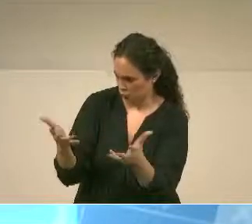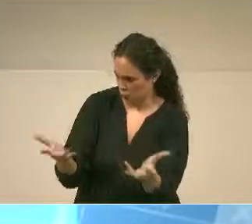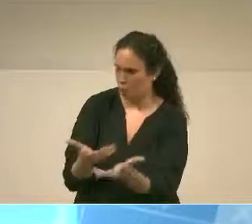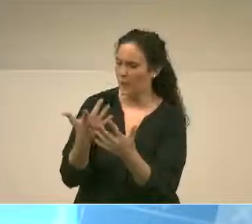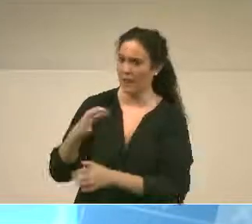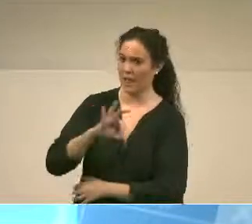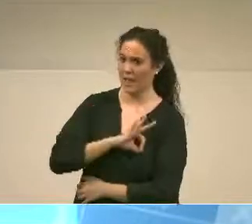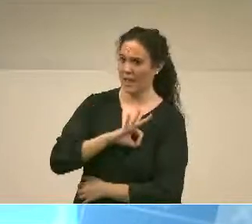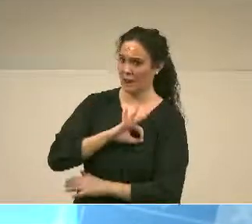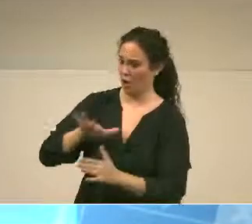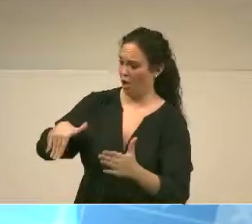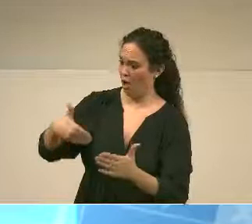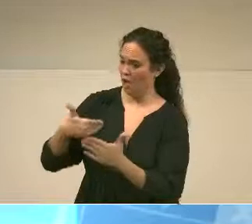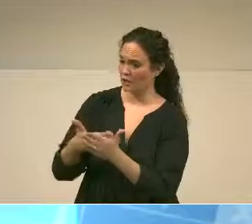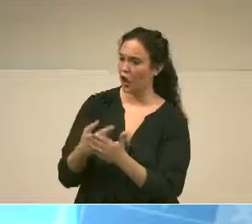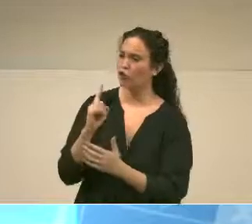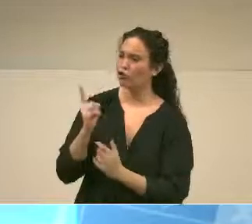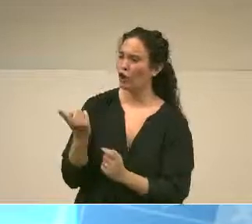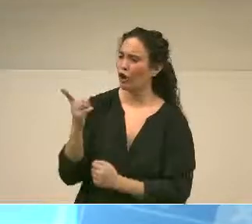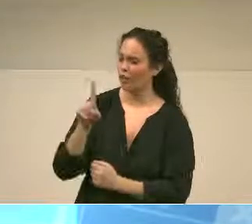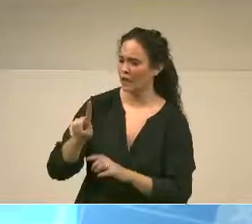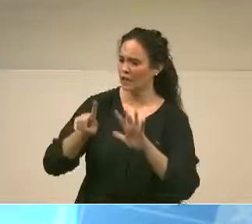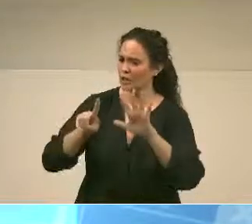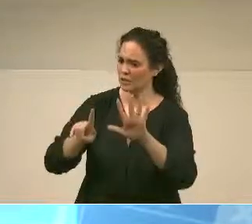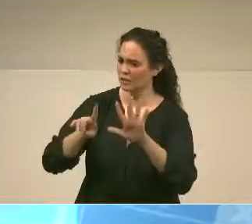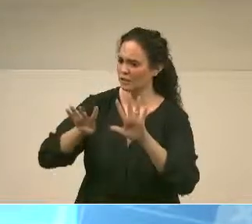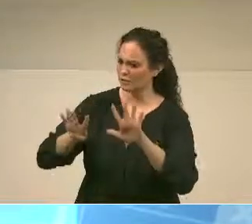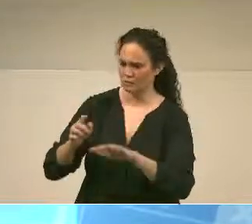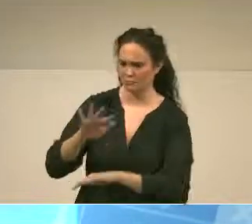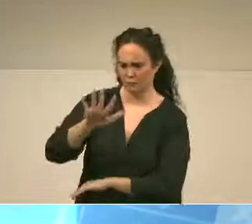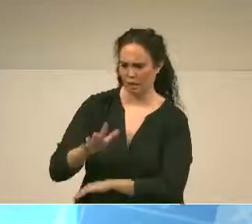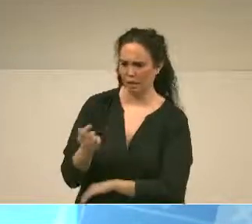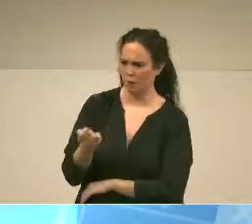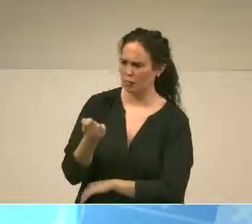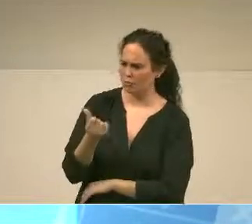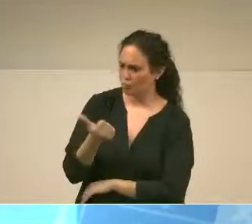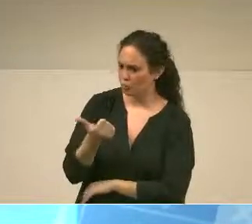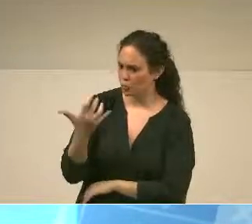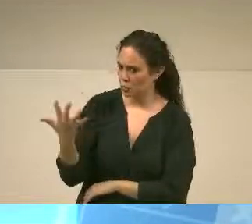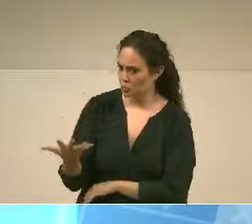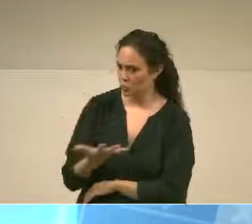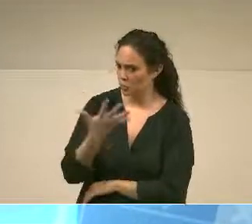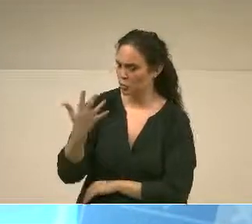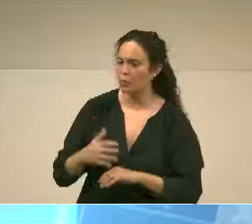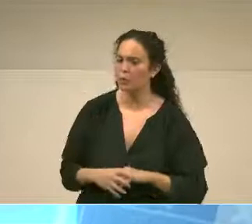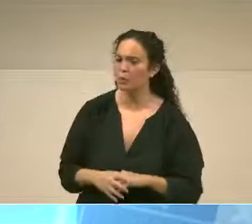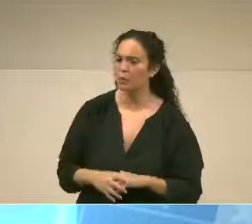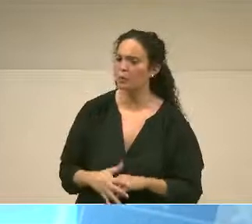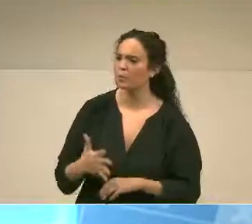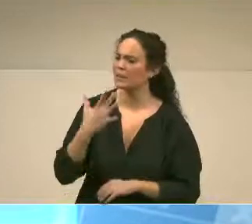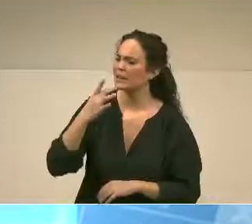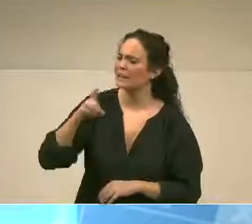enero y todavía no se habría superado ese umbral de 21 días de la primera y la segunda dosis. ¿Quiénes son